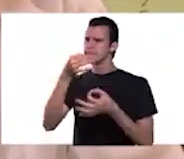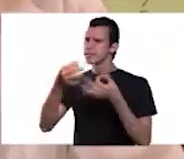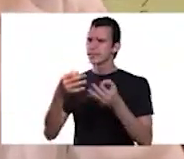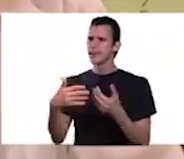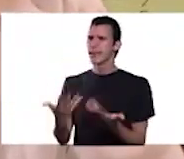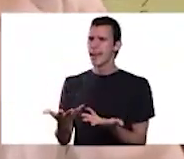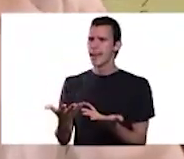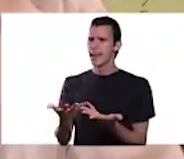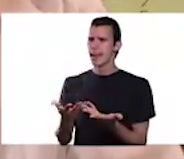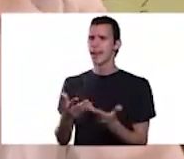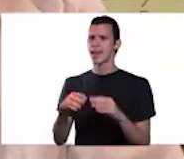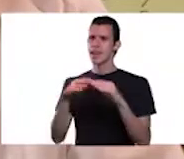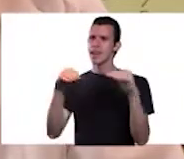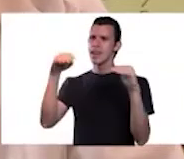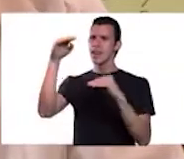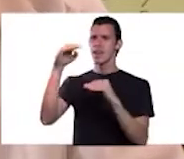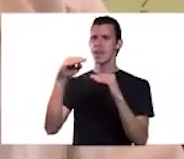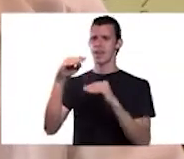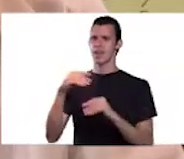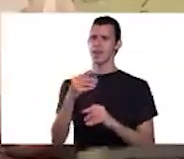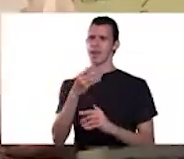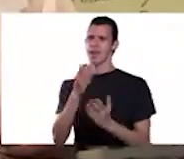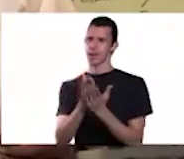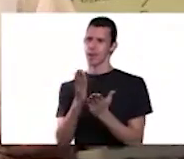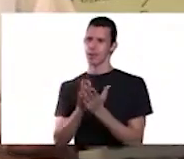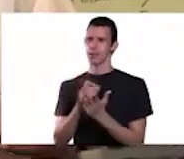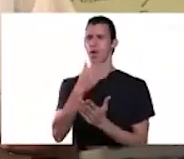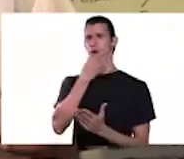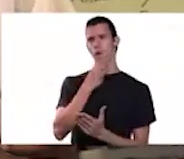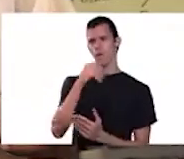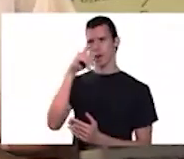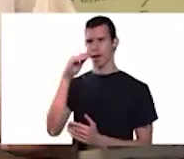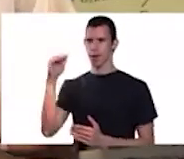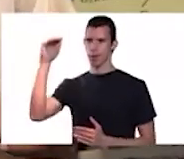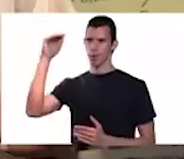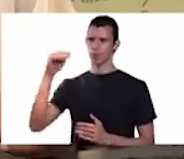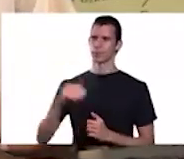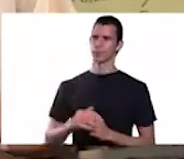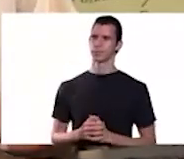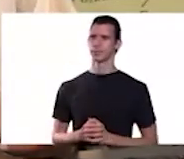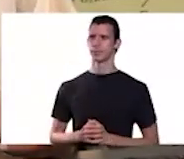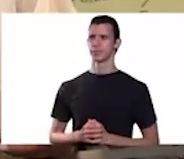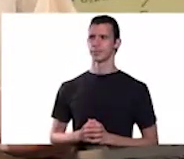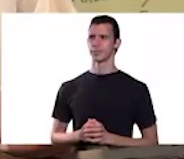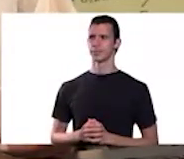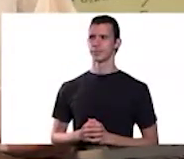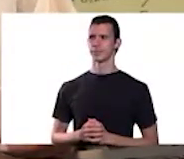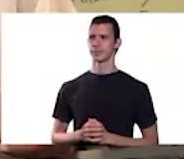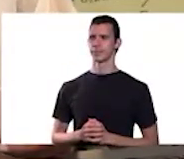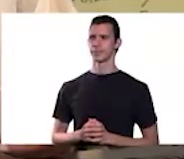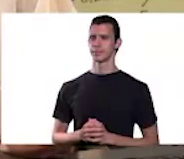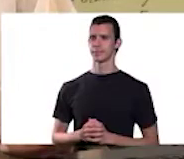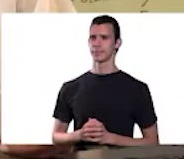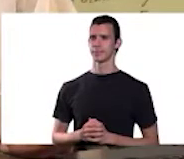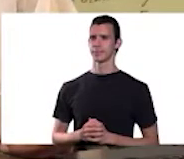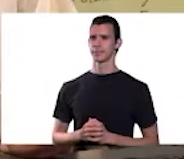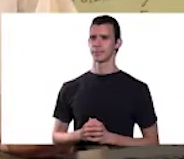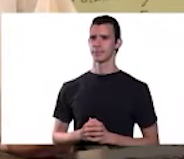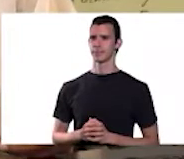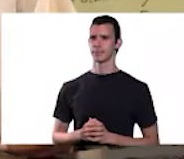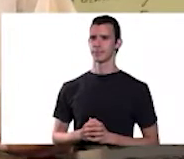de educación de jóvenes y adultos, que en este caso tiene